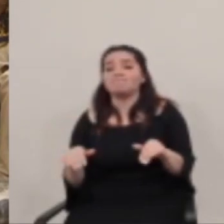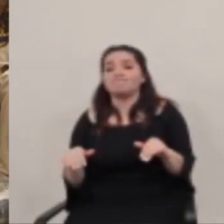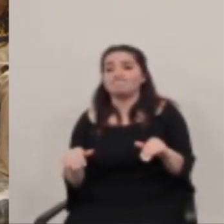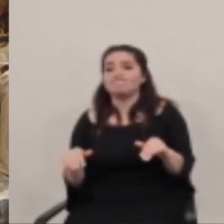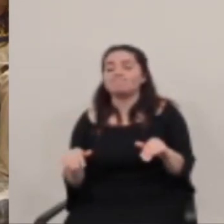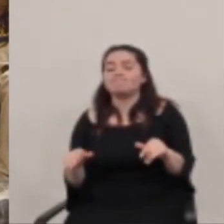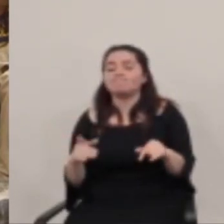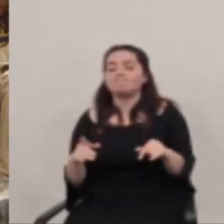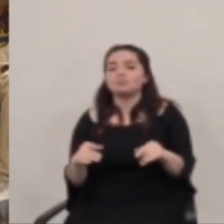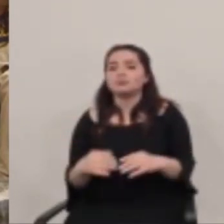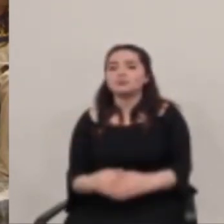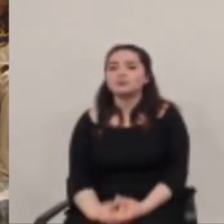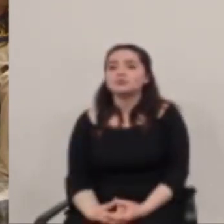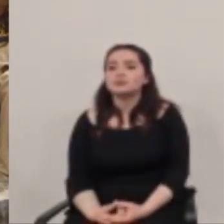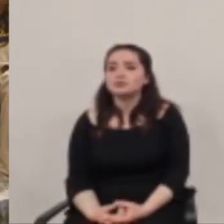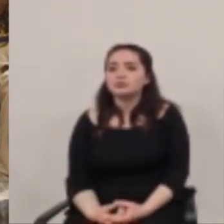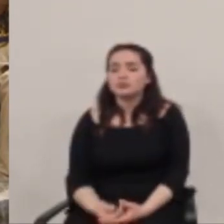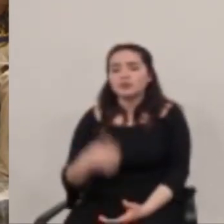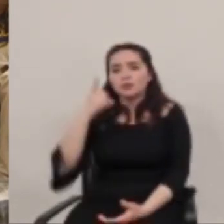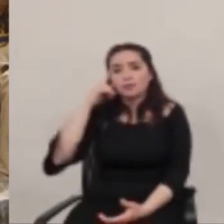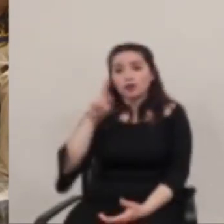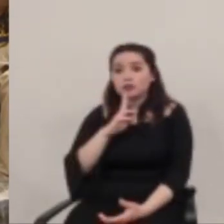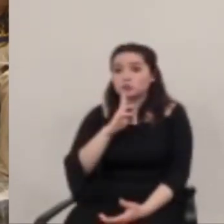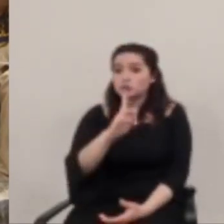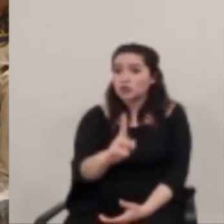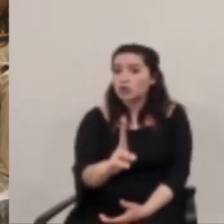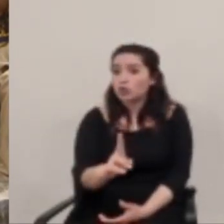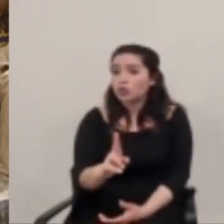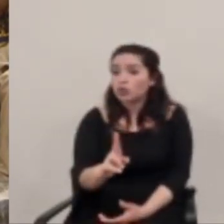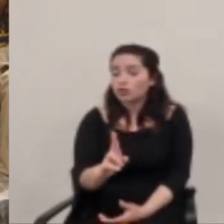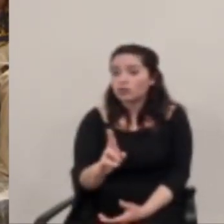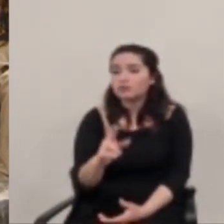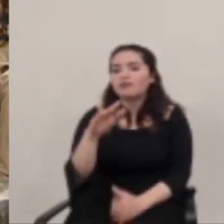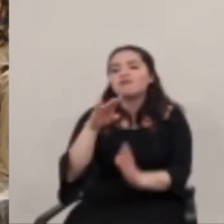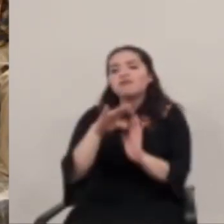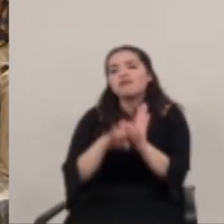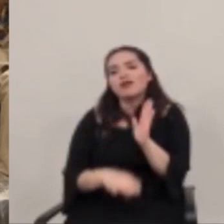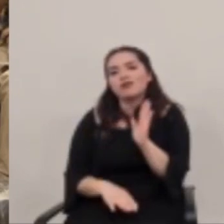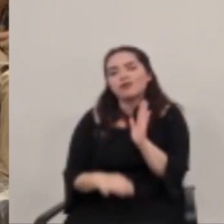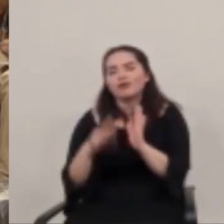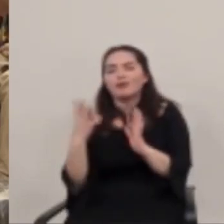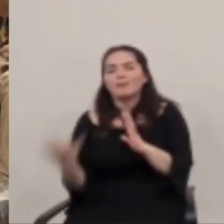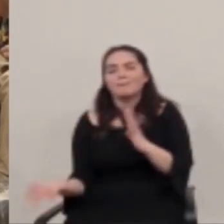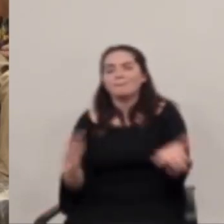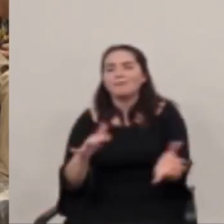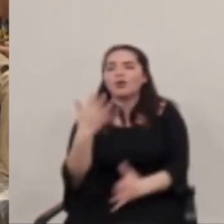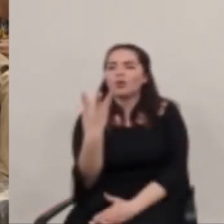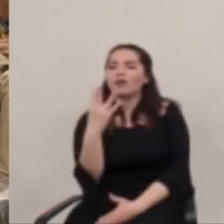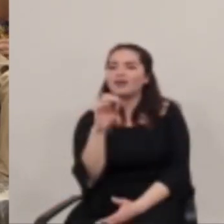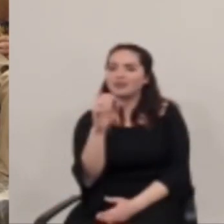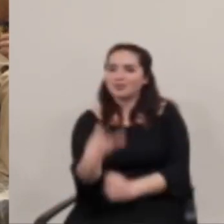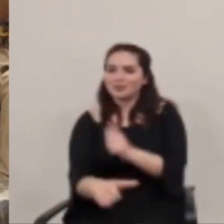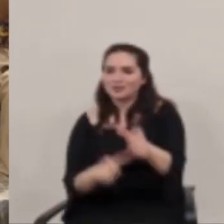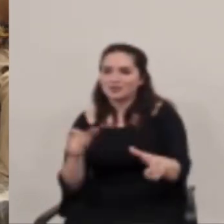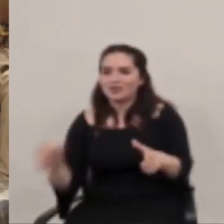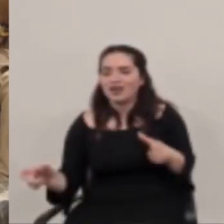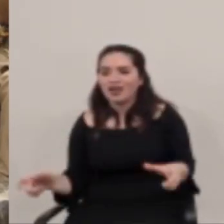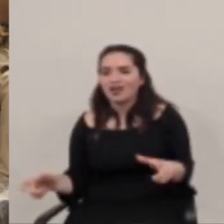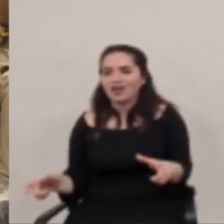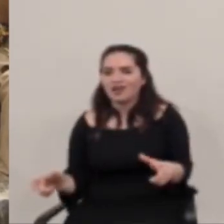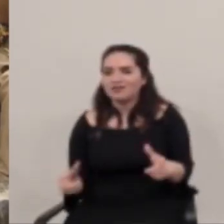ojo. Y el resultado fue radicalmente más bajo, fueron como 40 personas. Que era